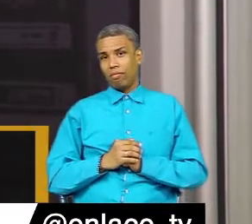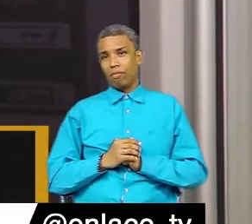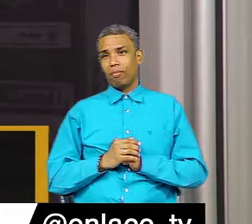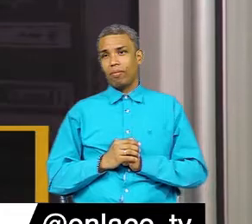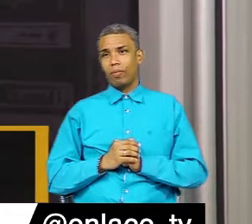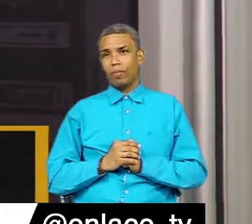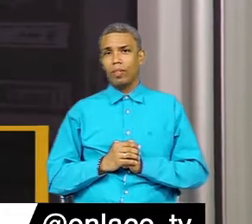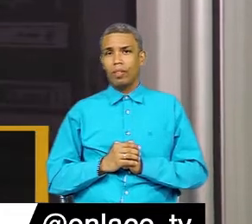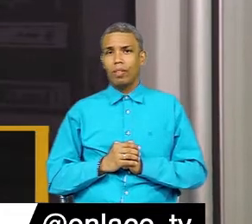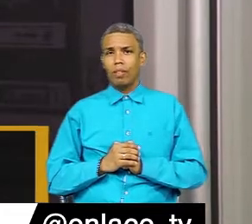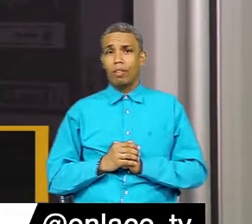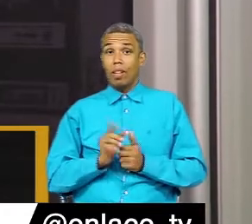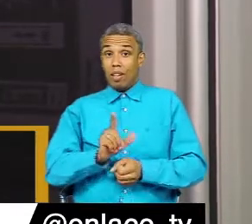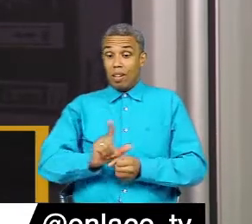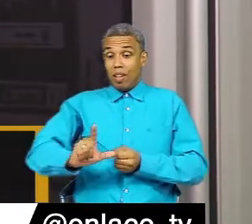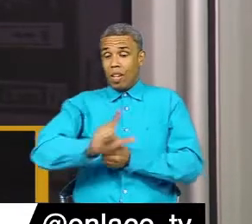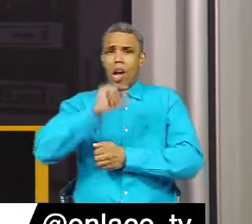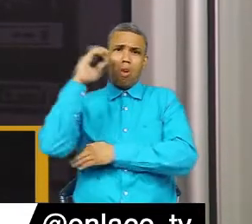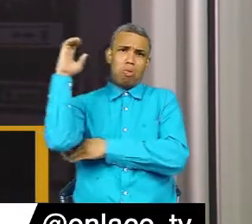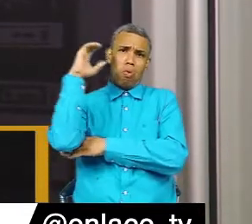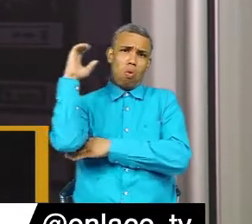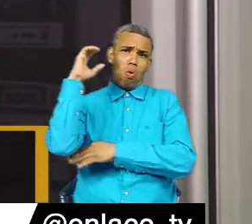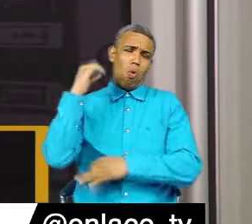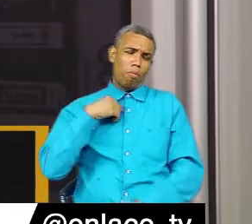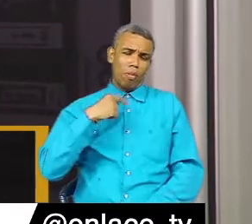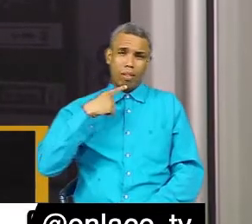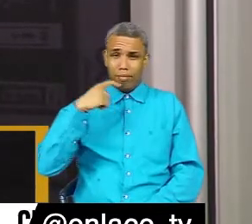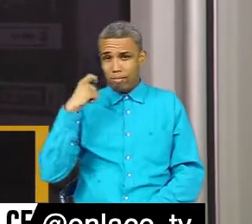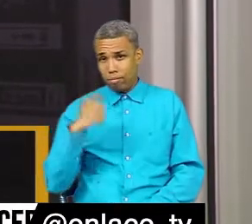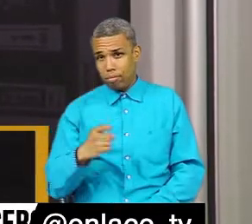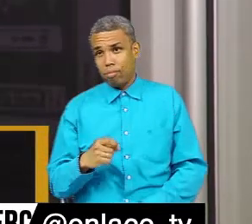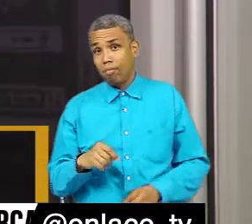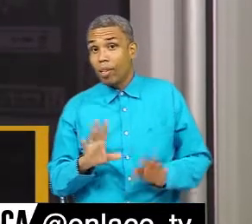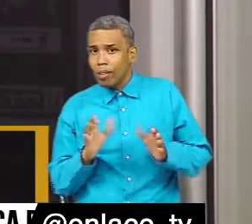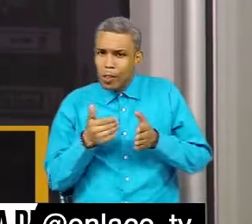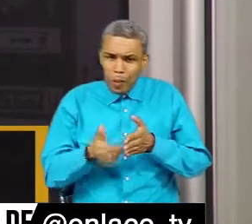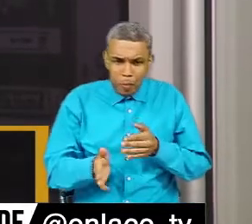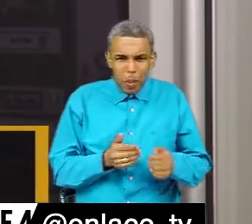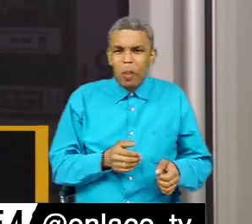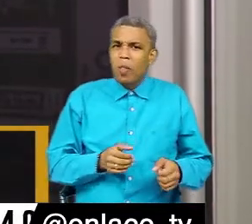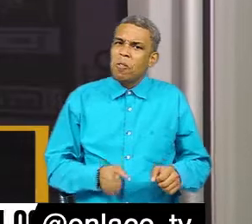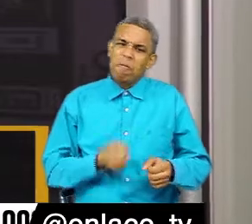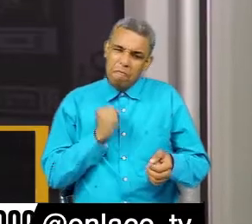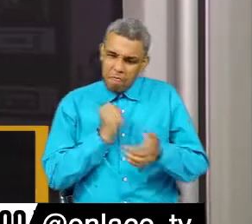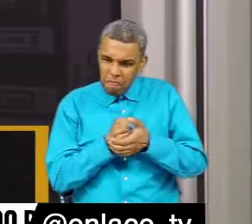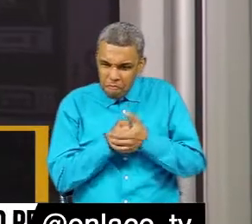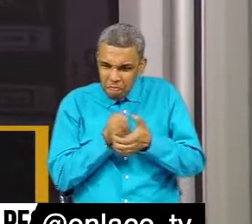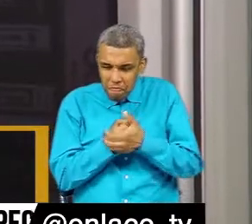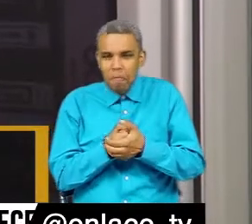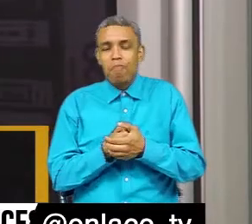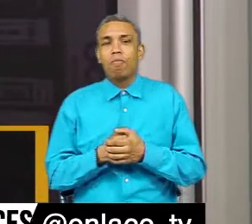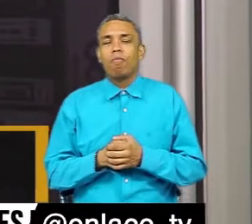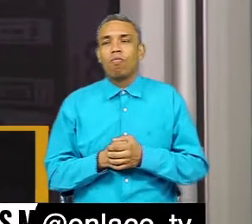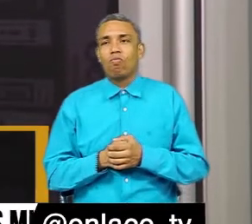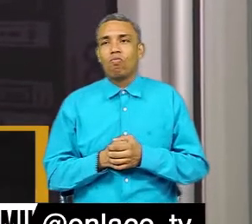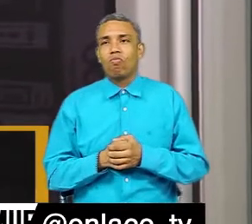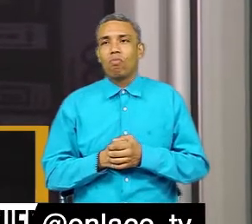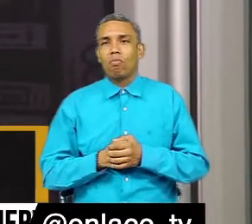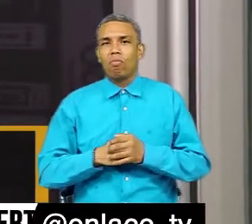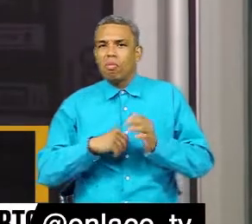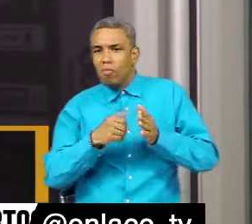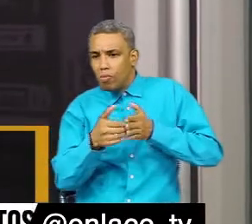llamado fuerte, pero nosotros siempre pudimos ser contundentes, pudimos ser atrevidos